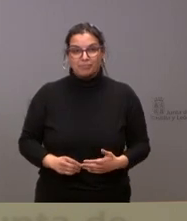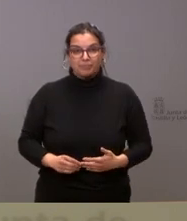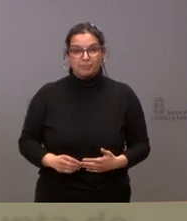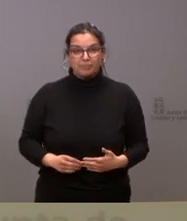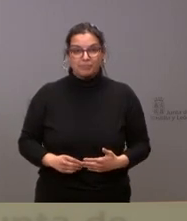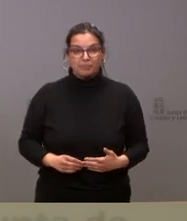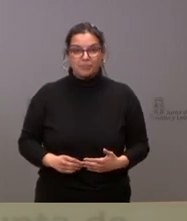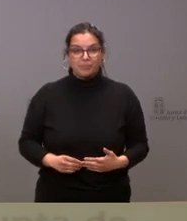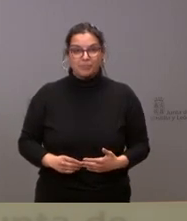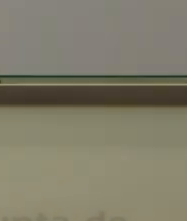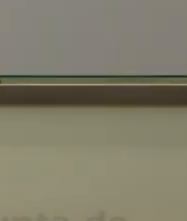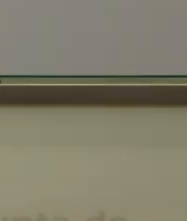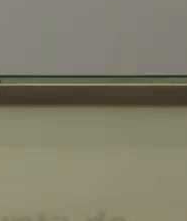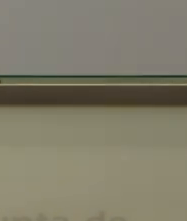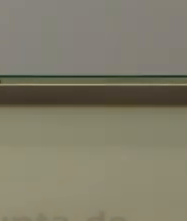Gracias.